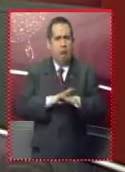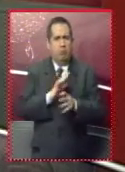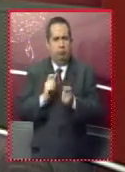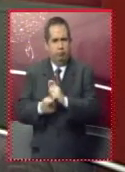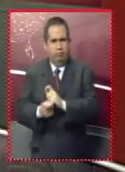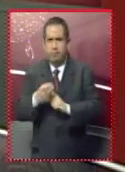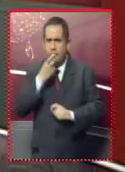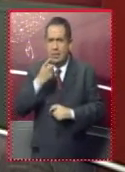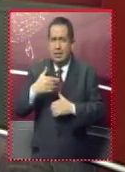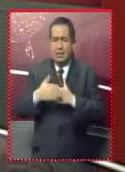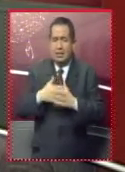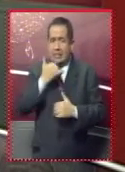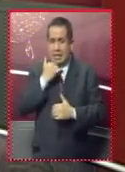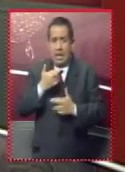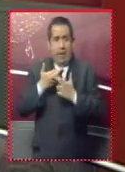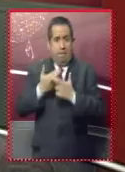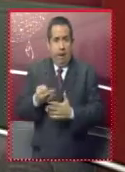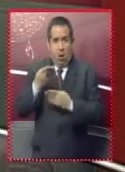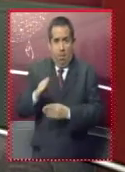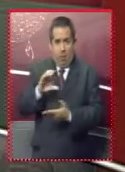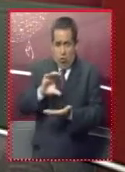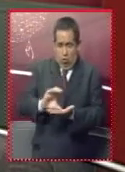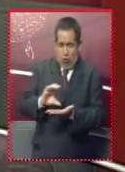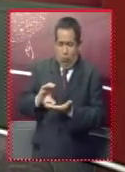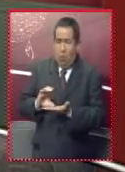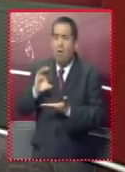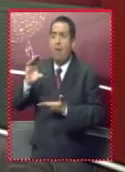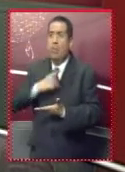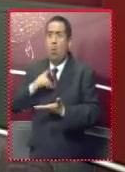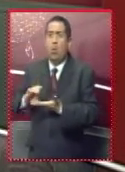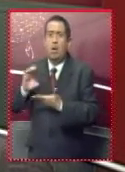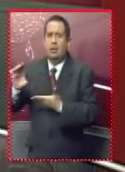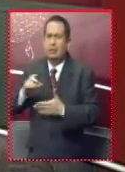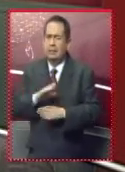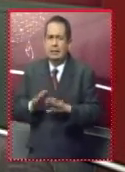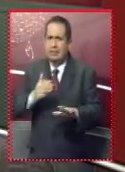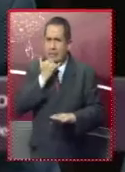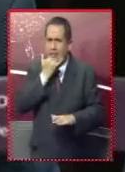error destinar los remanentes del Banco de México a pagar deuda pública.